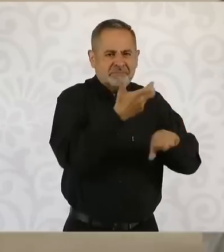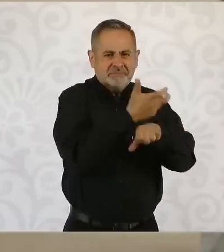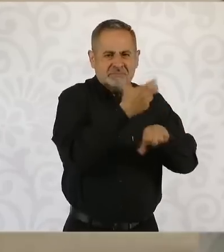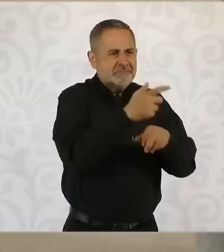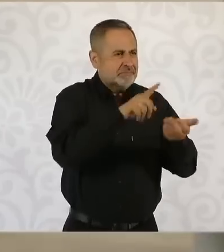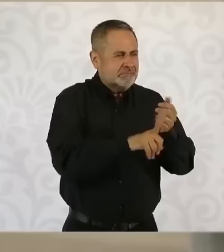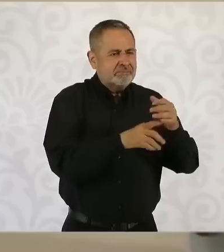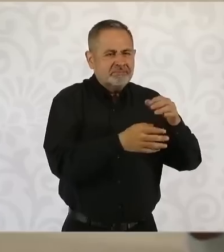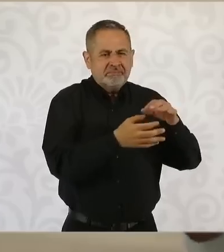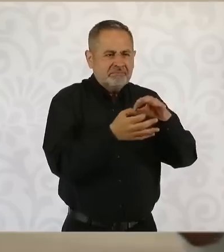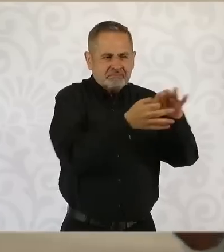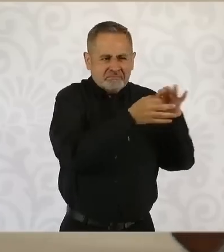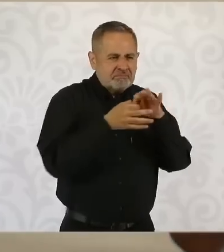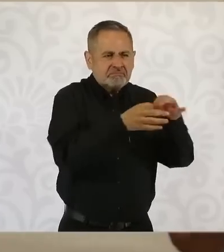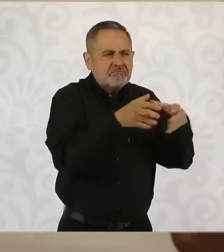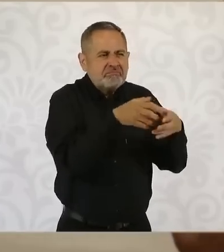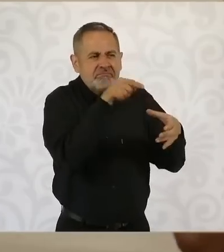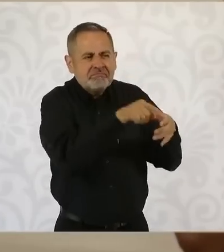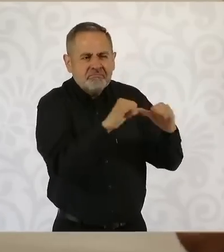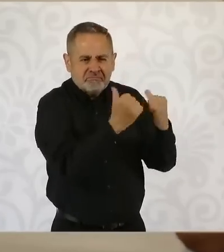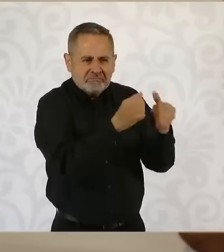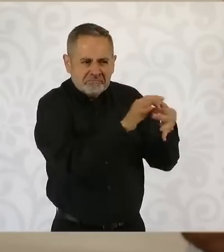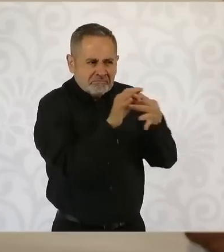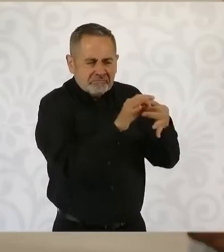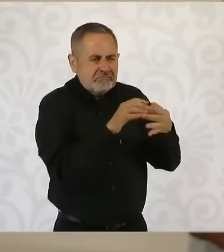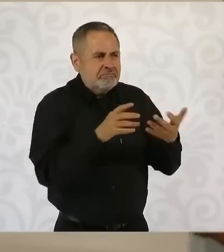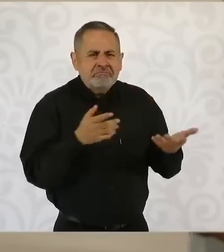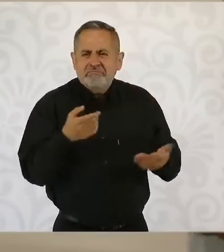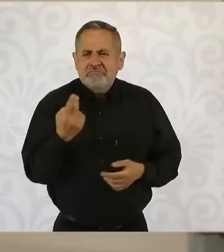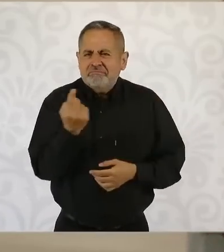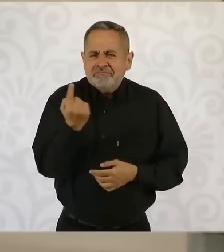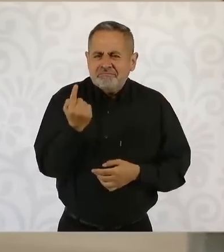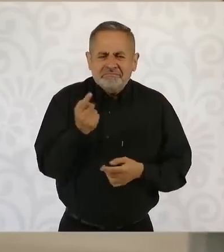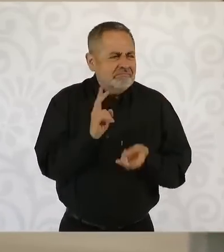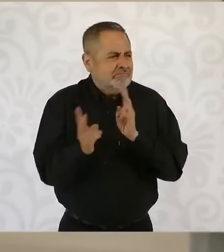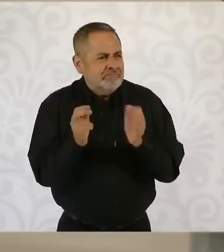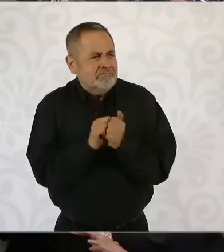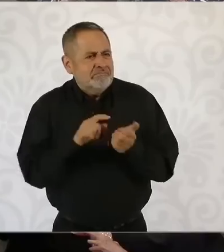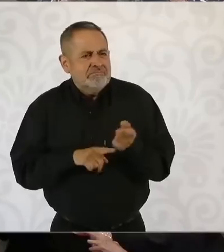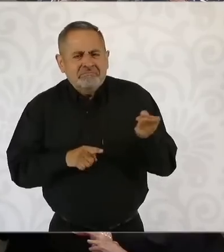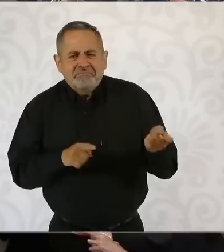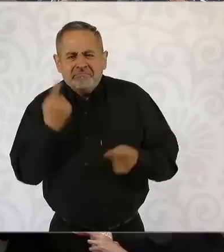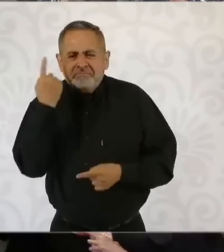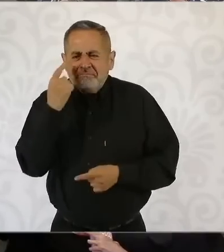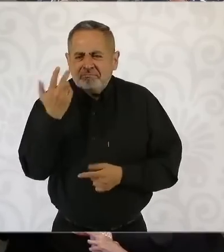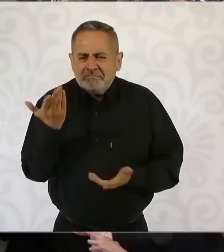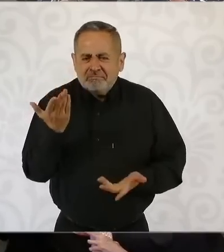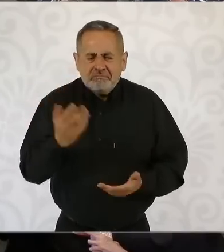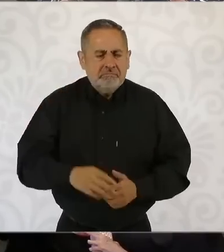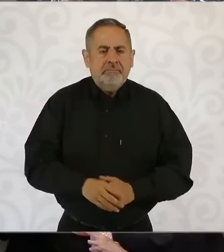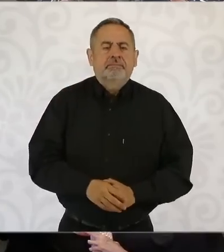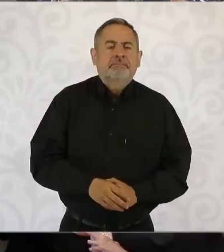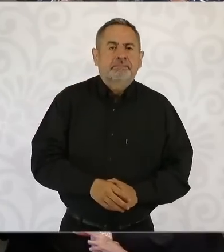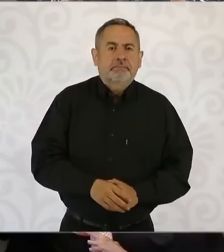Americas. Saber qué se dijo en esa reunión y qué es lo que se logra con este tipo de reuniones. Pues ellos están